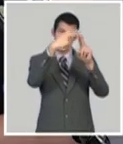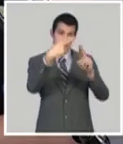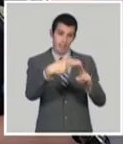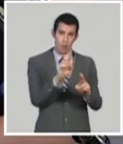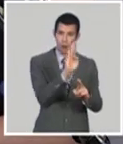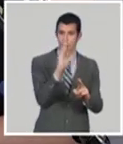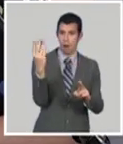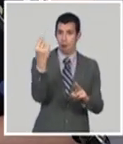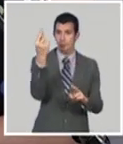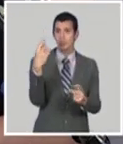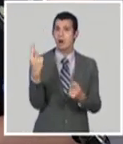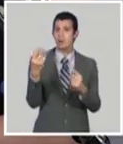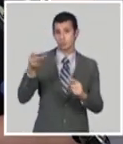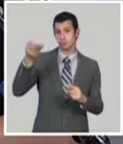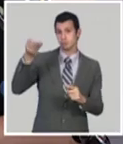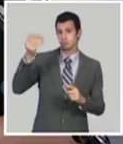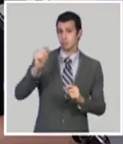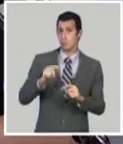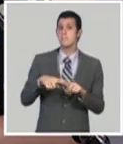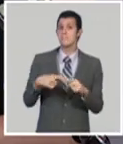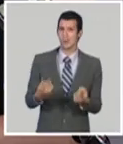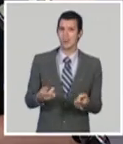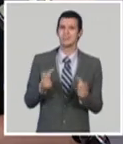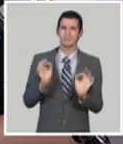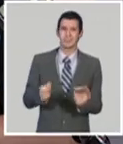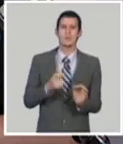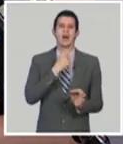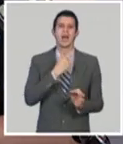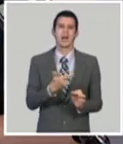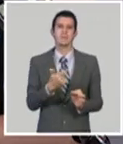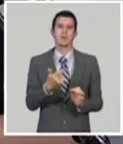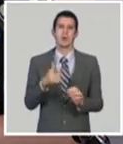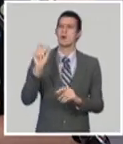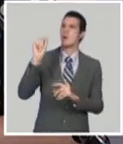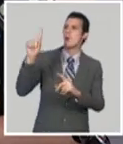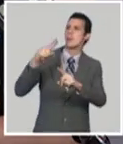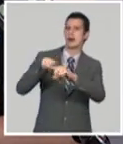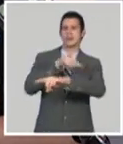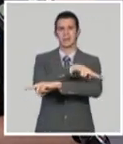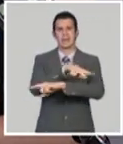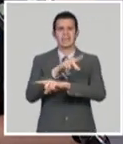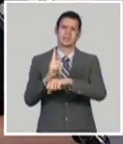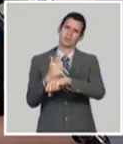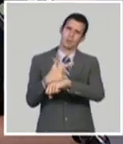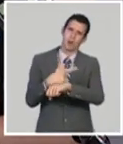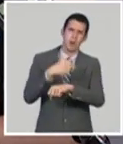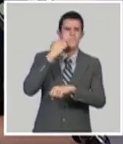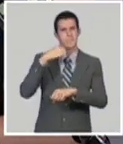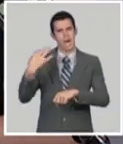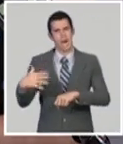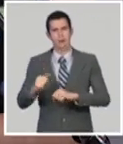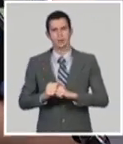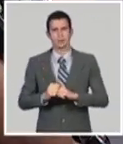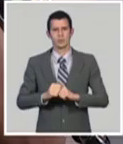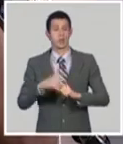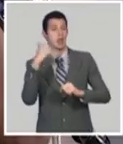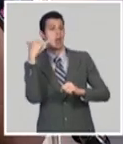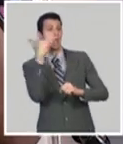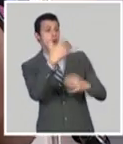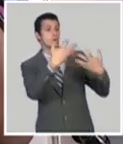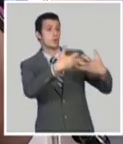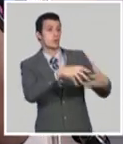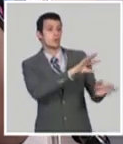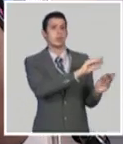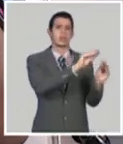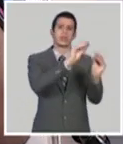incremento de los costos recuerden que el el país continúa como explicaba el compañero marino murillo